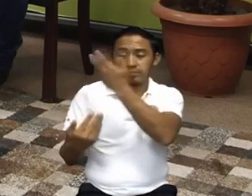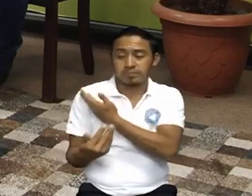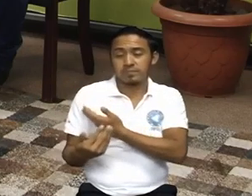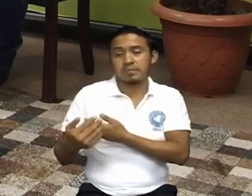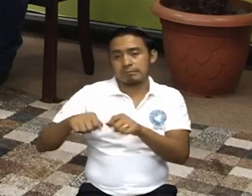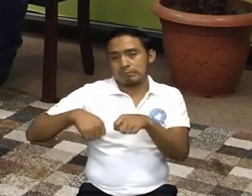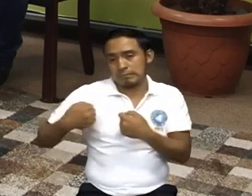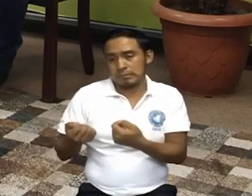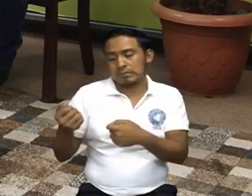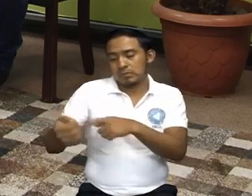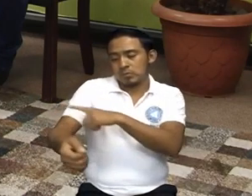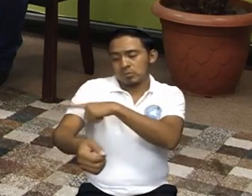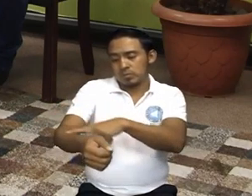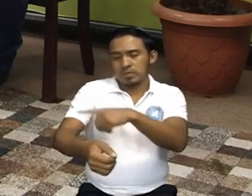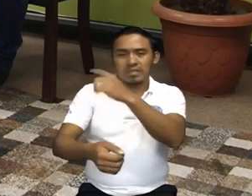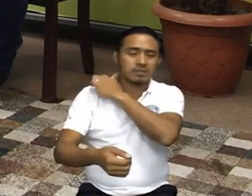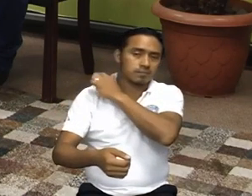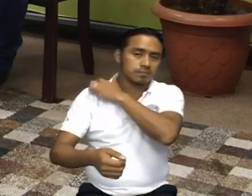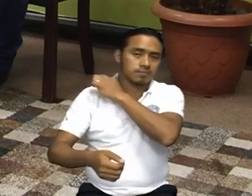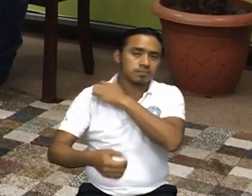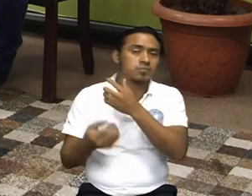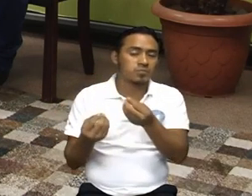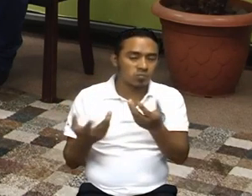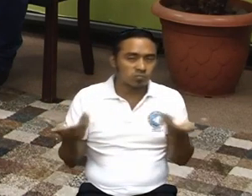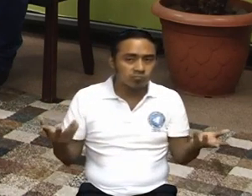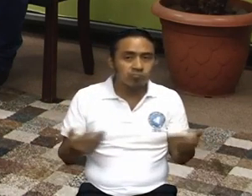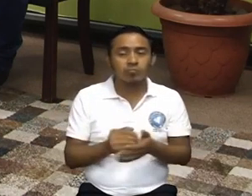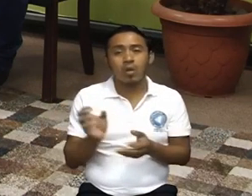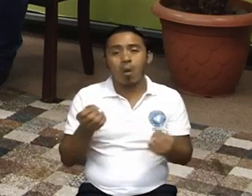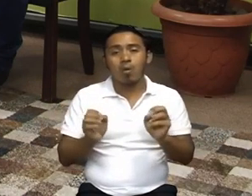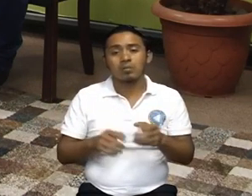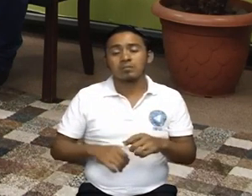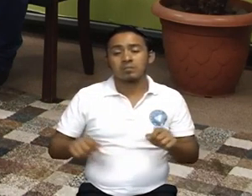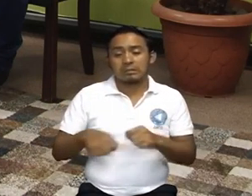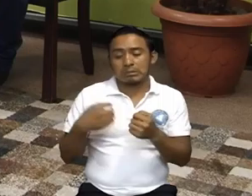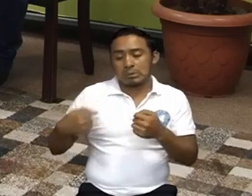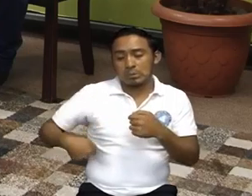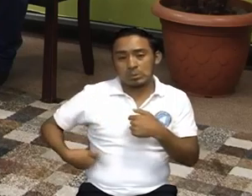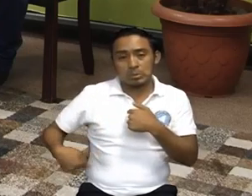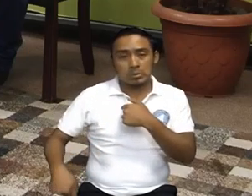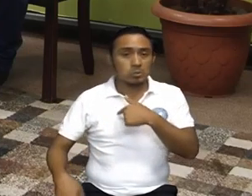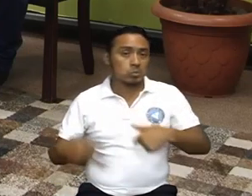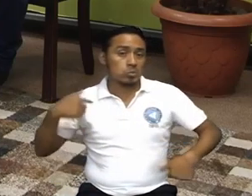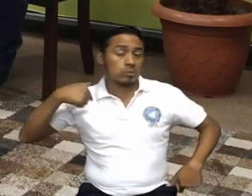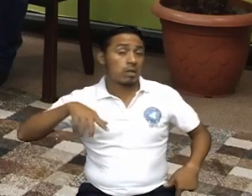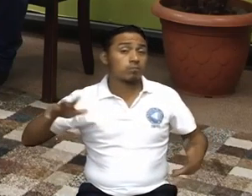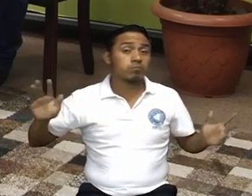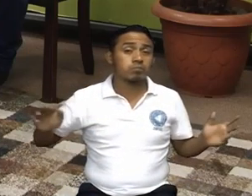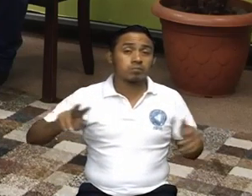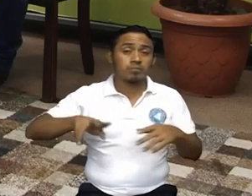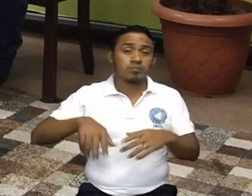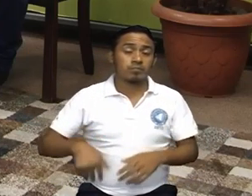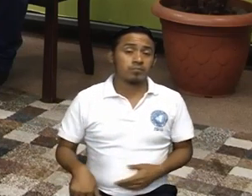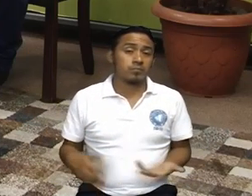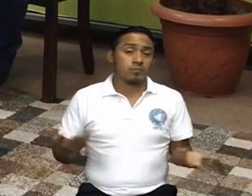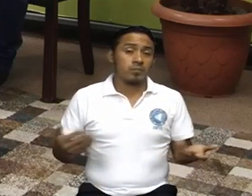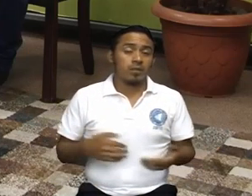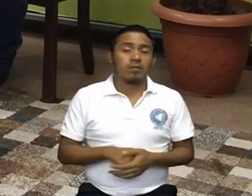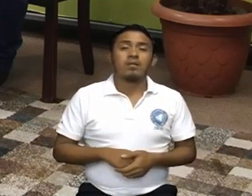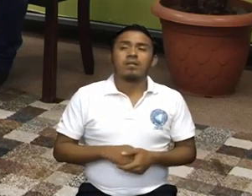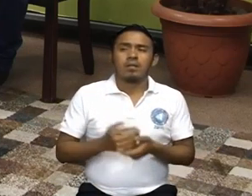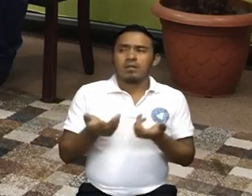del hombro, la clavícula, que es muy frecuente en los niños, ¿verdad? O se puede fracturar un miembro, ¿verdad? Un miembro inferior, la pierna, aunque los